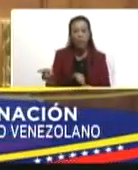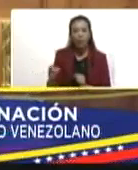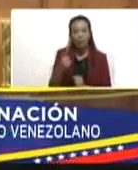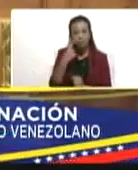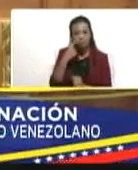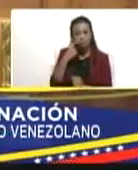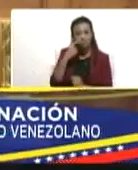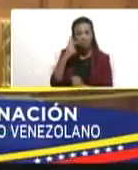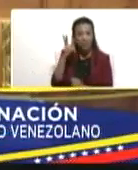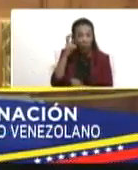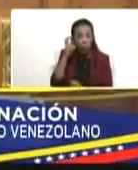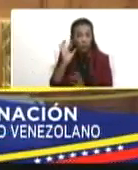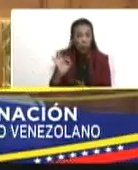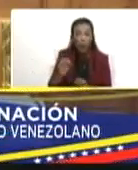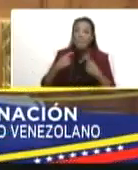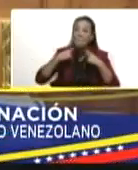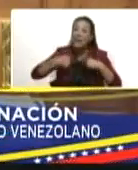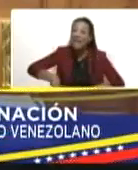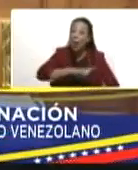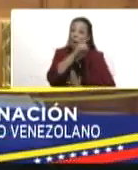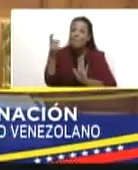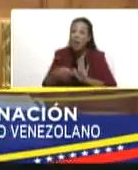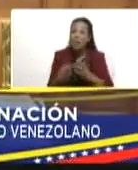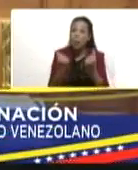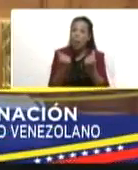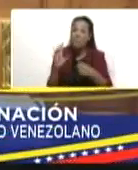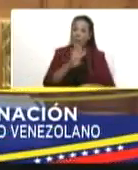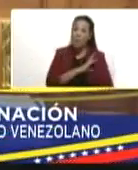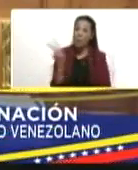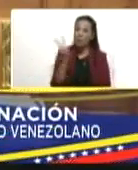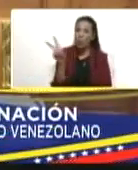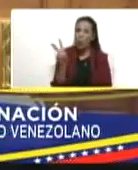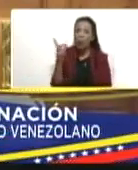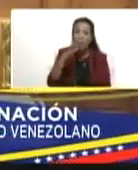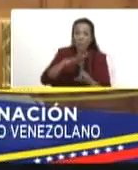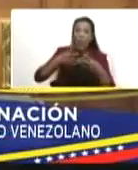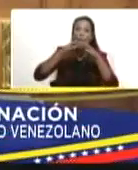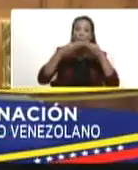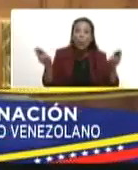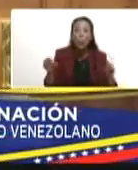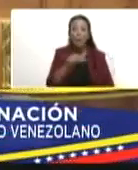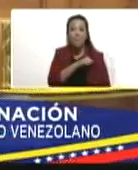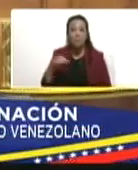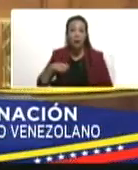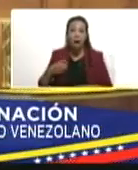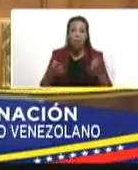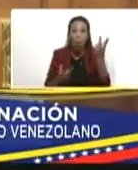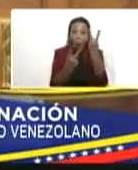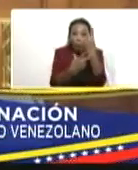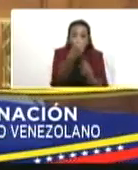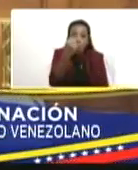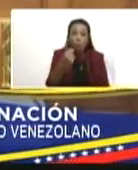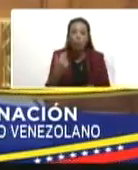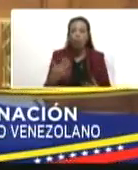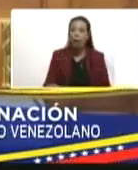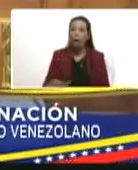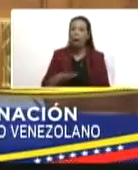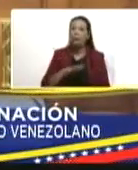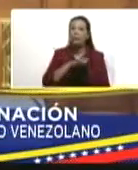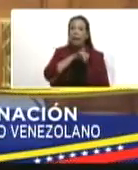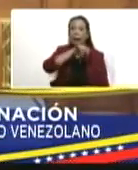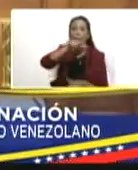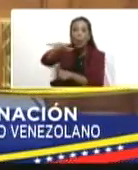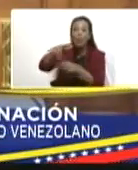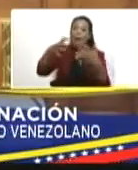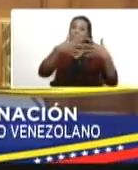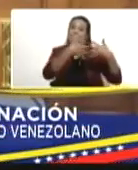embajadoras las pérdidas totales de la economía nacional sector público y privado porque los misiles también cayeron en